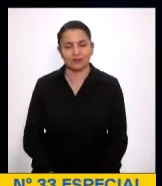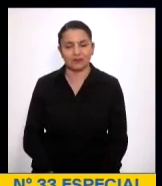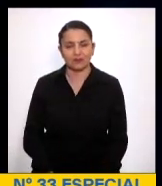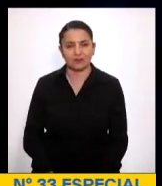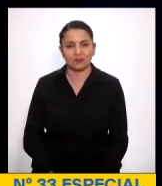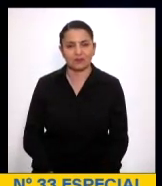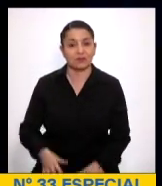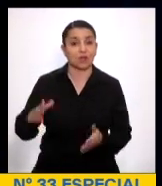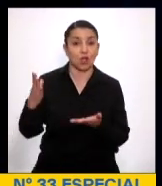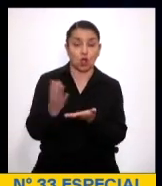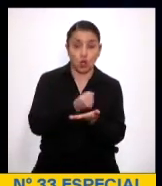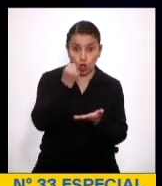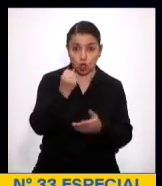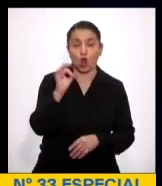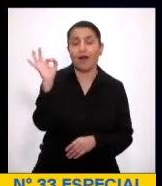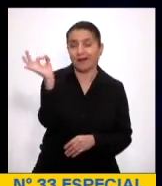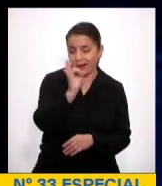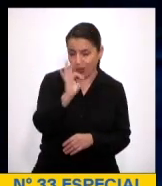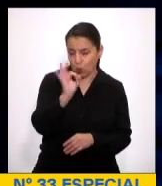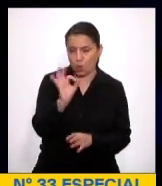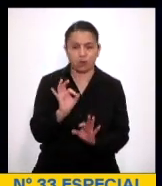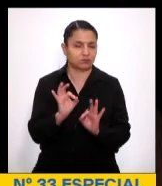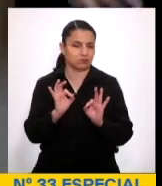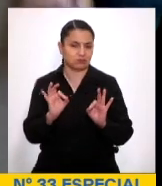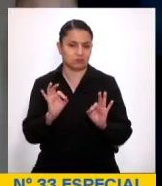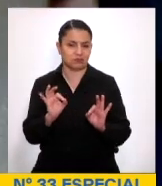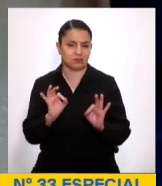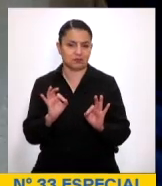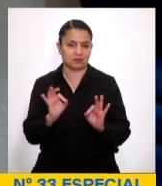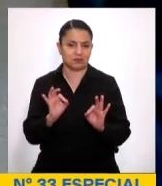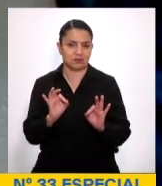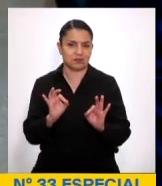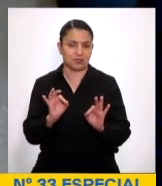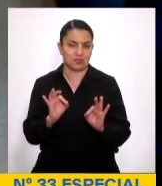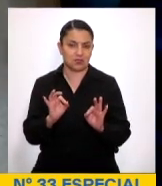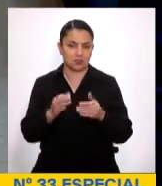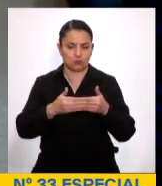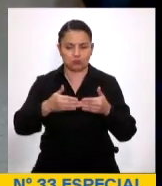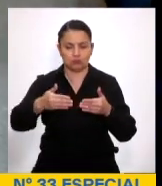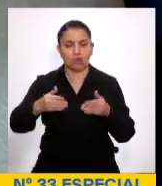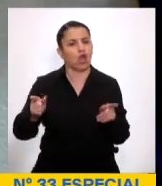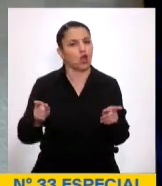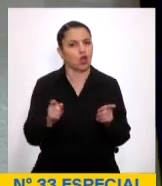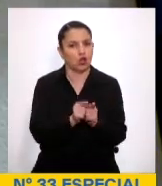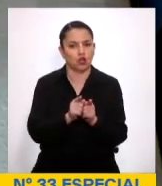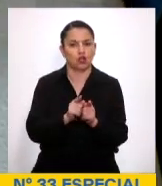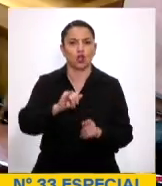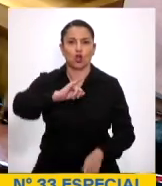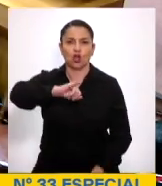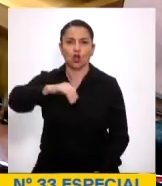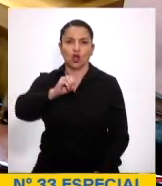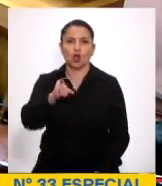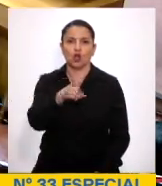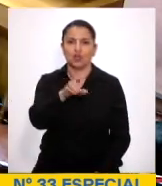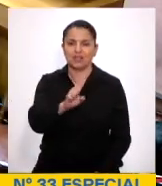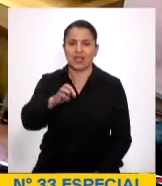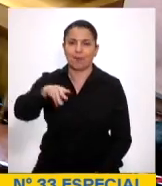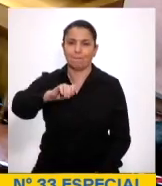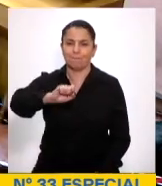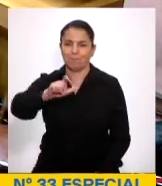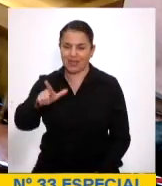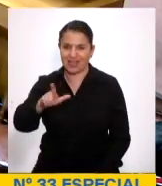que se logró sesionar con cierta estabilidad su vida fue corta José Miguel carrera le puso abrupto término el 2 de